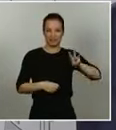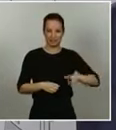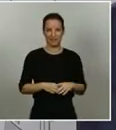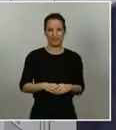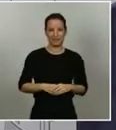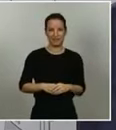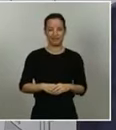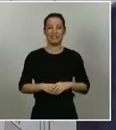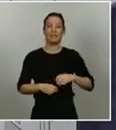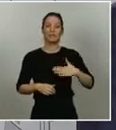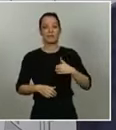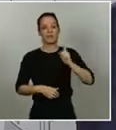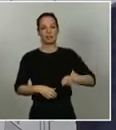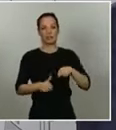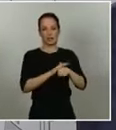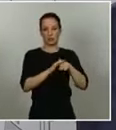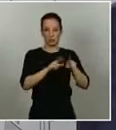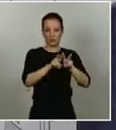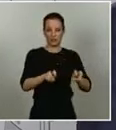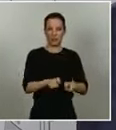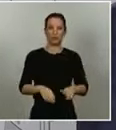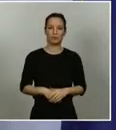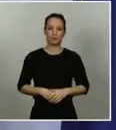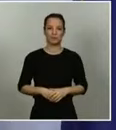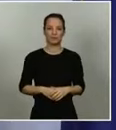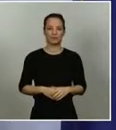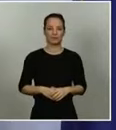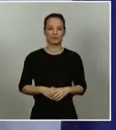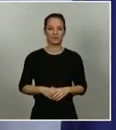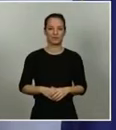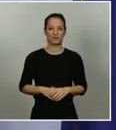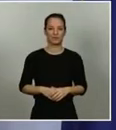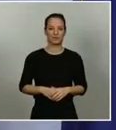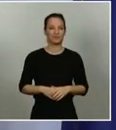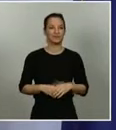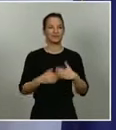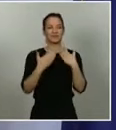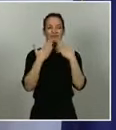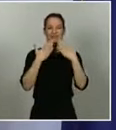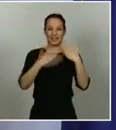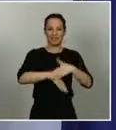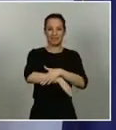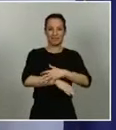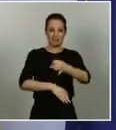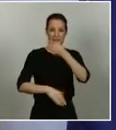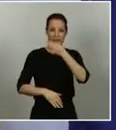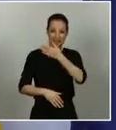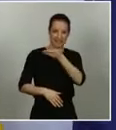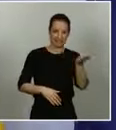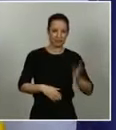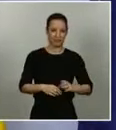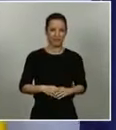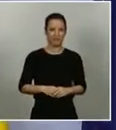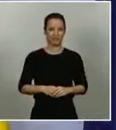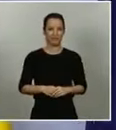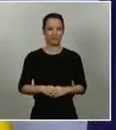directora ejecutiva del estudio. Doctora Iotti. Muchas gracias, ministro. Muy buenas tardes a todos. Hace dos semanas